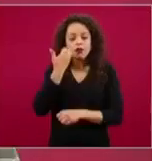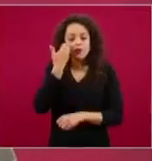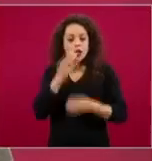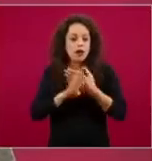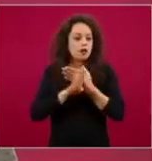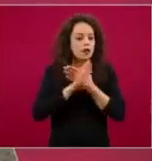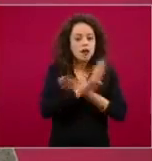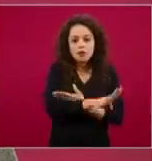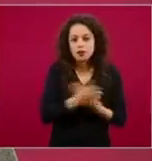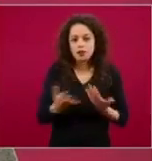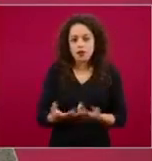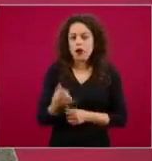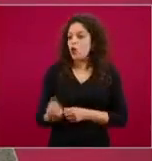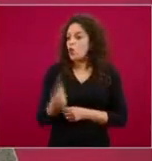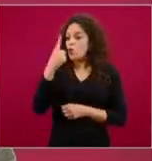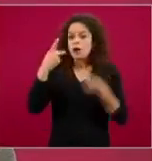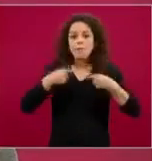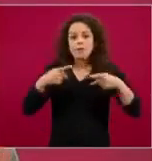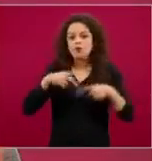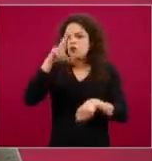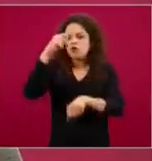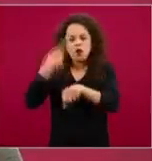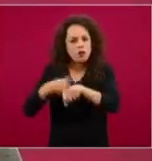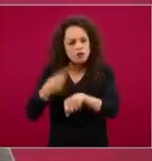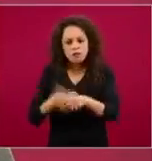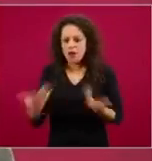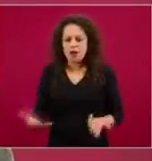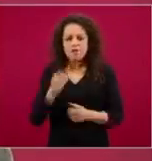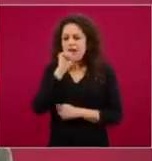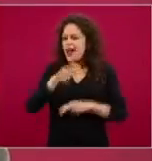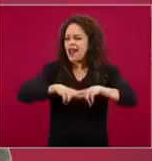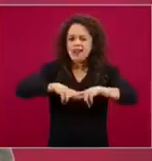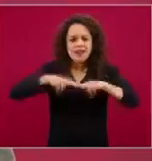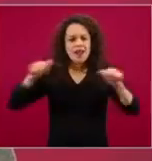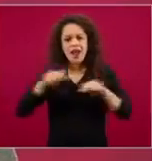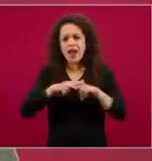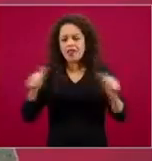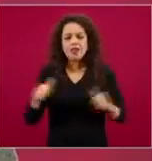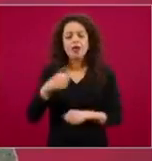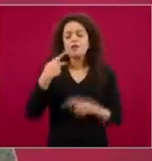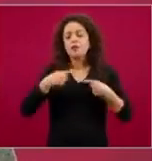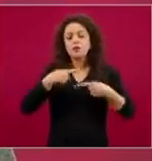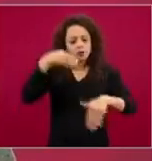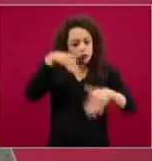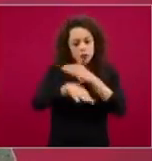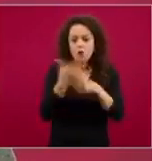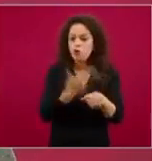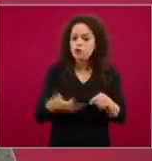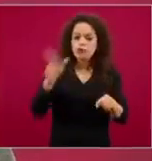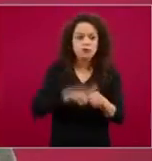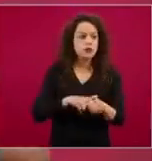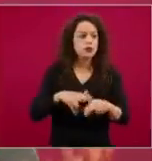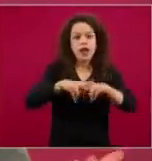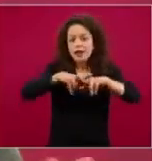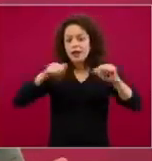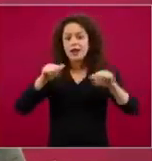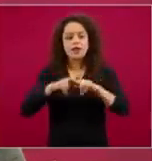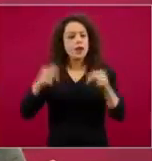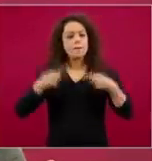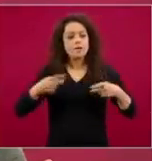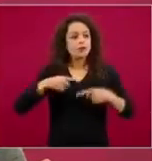sola persona hospitalizada y que definitivamente no hubiera una sola persona que pierda la vida. No se diga